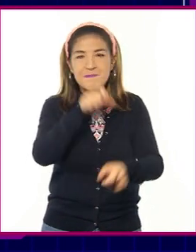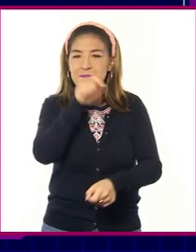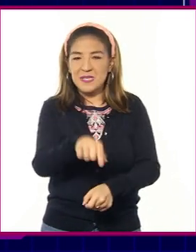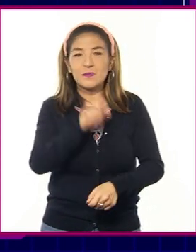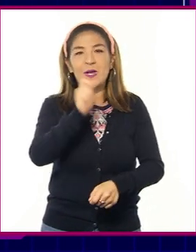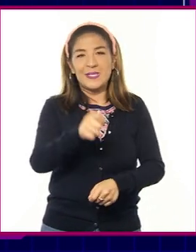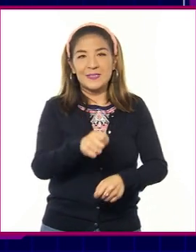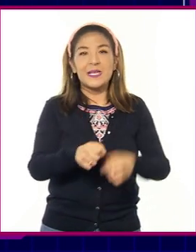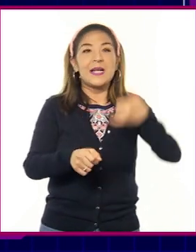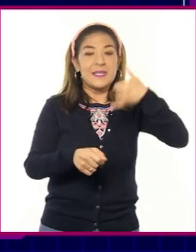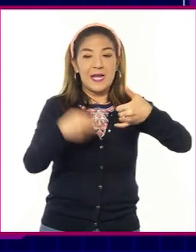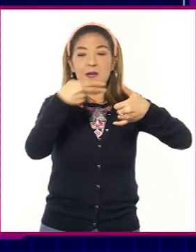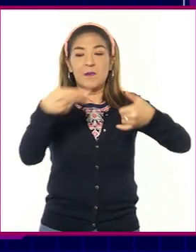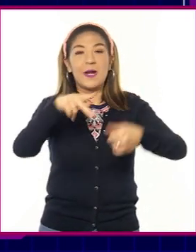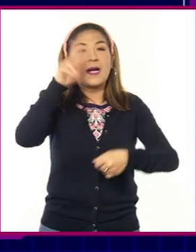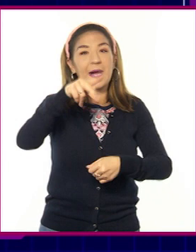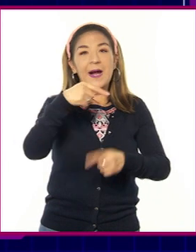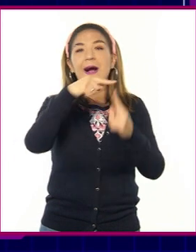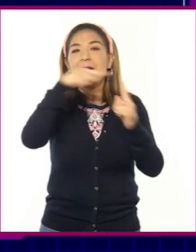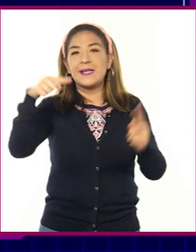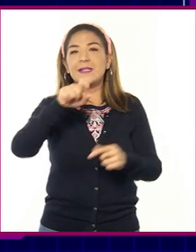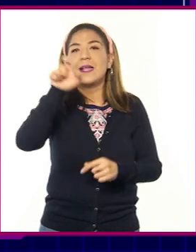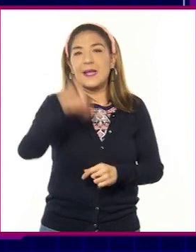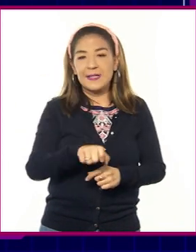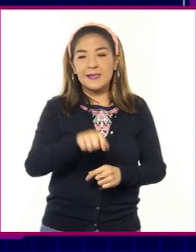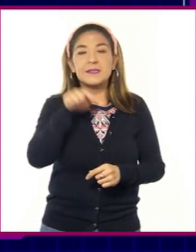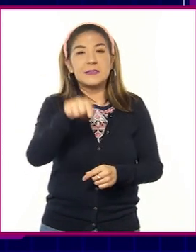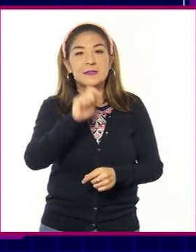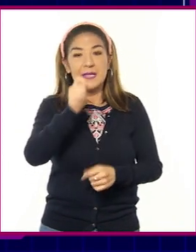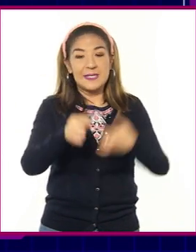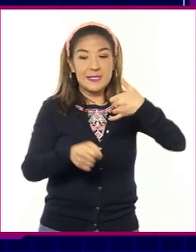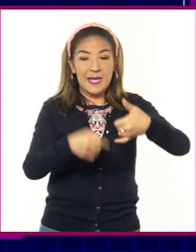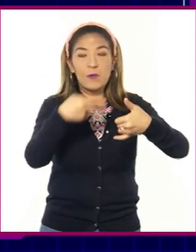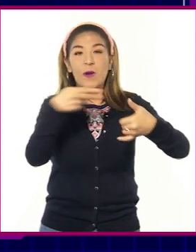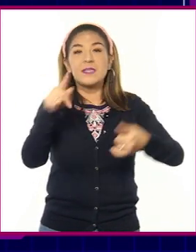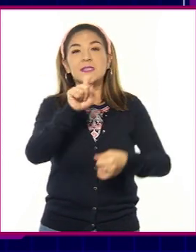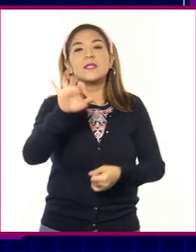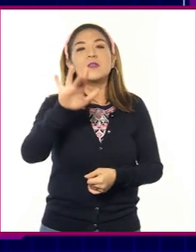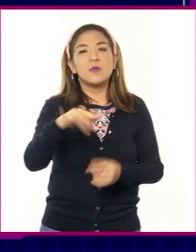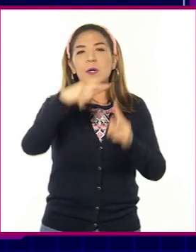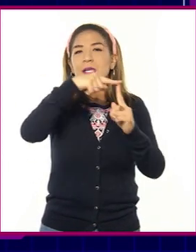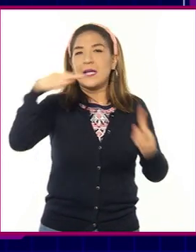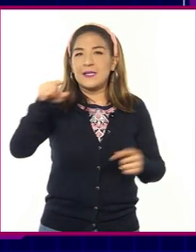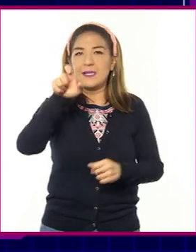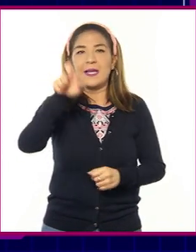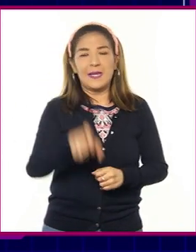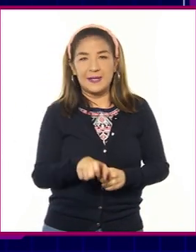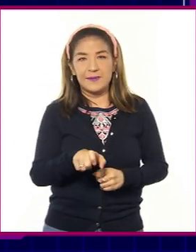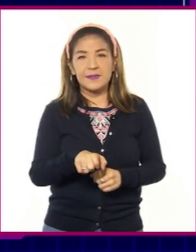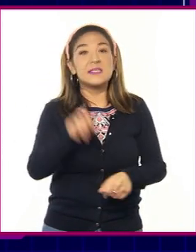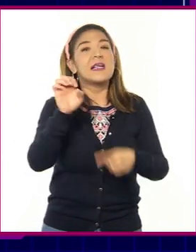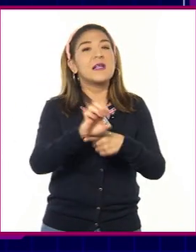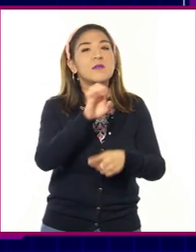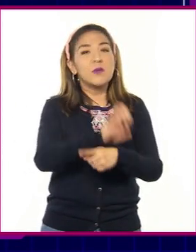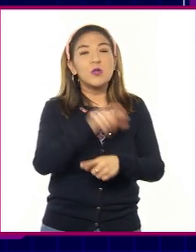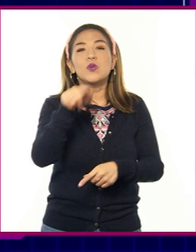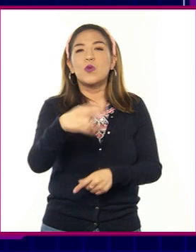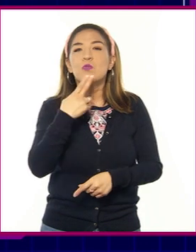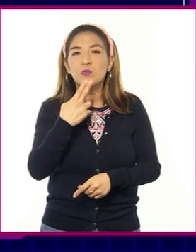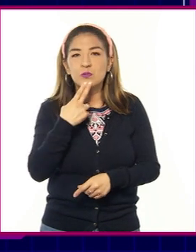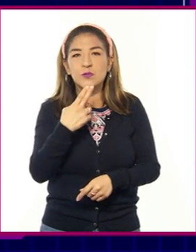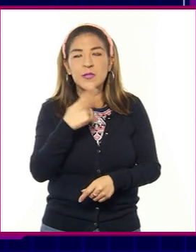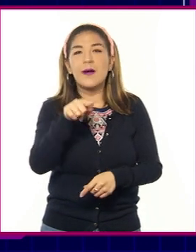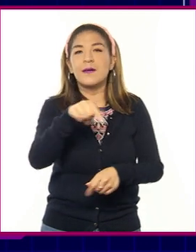K entre X. Se tiene que Y es igual a 150 sobre X. Entonces, utilizamos